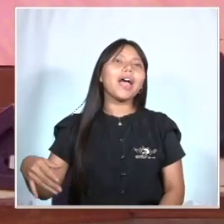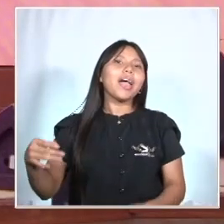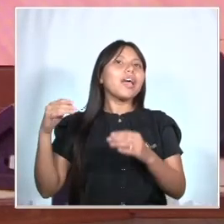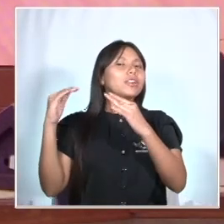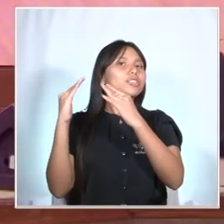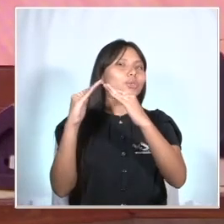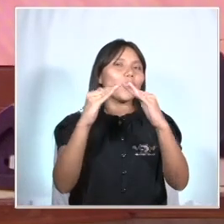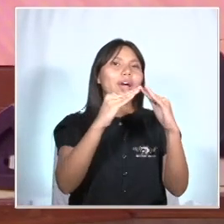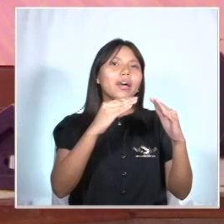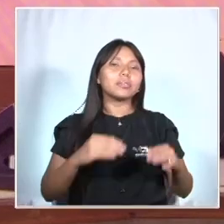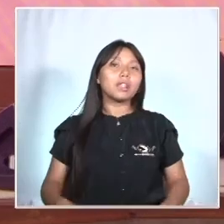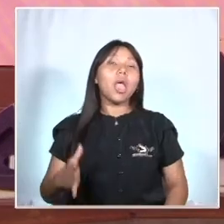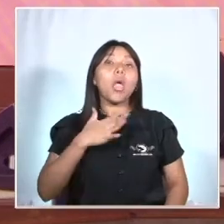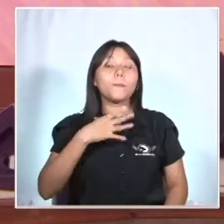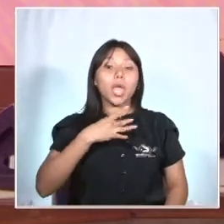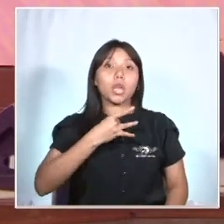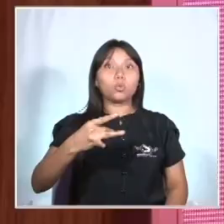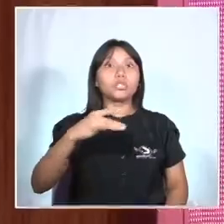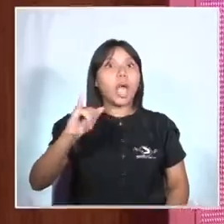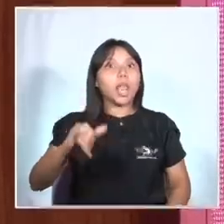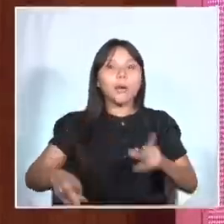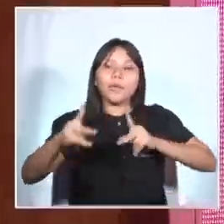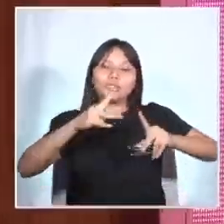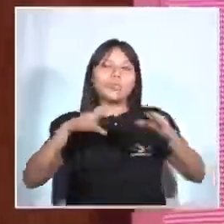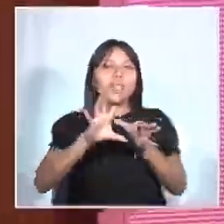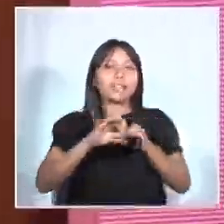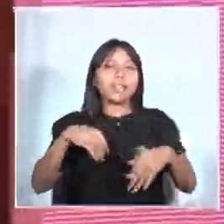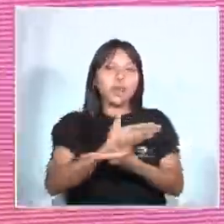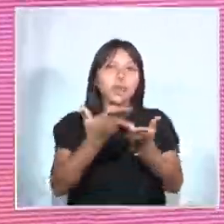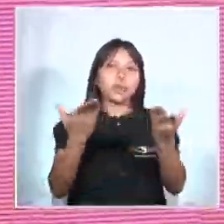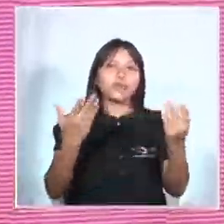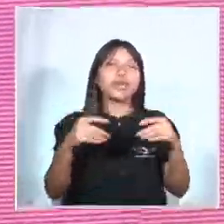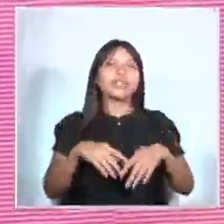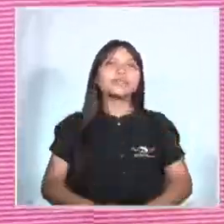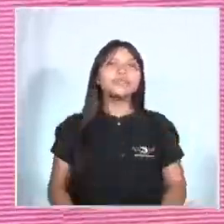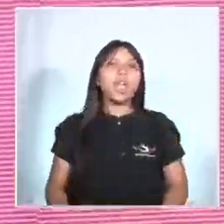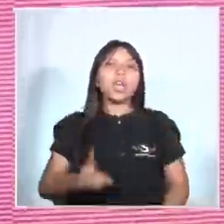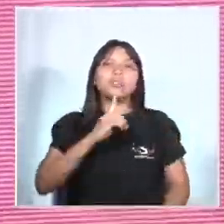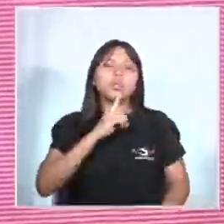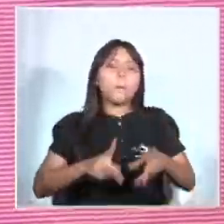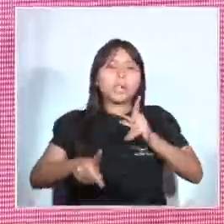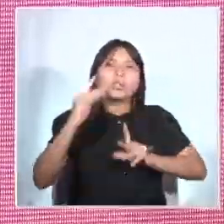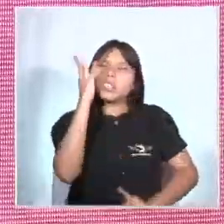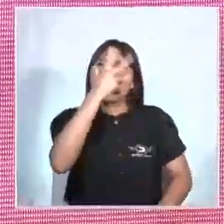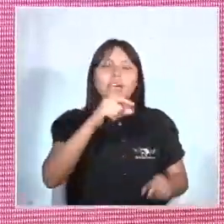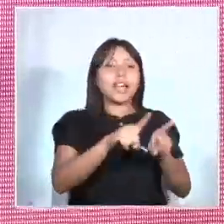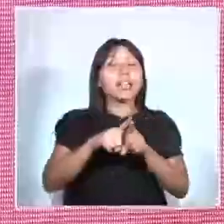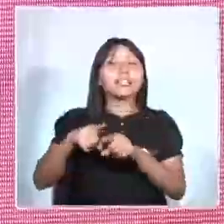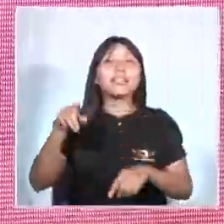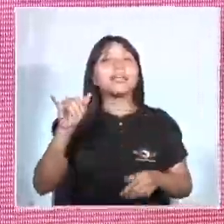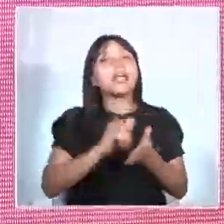Me está gustando la gente de esta ciudad. Porque son gente bella. Así que les